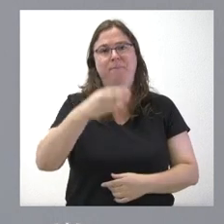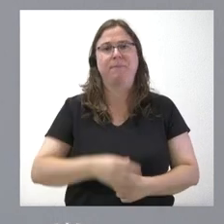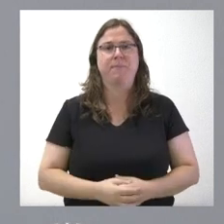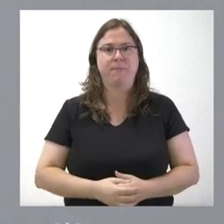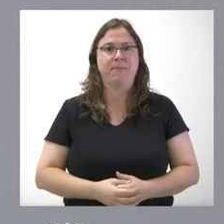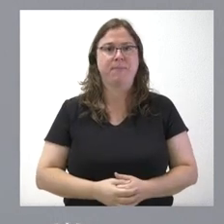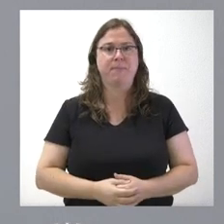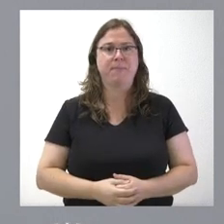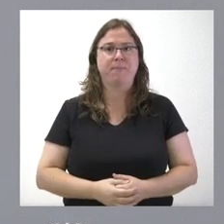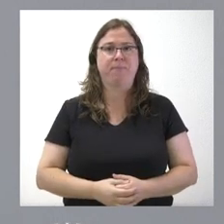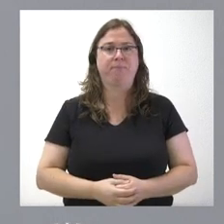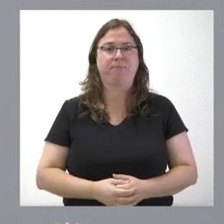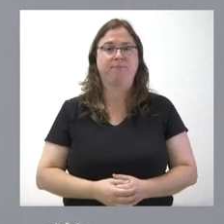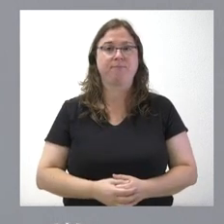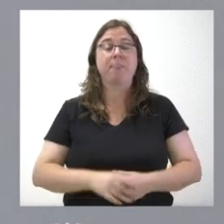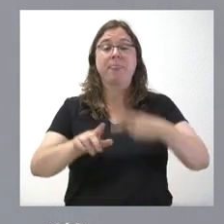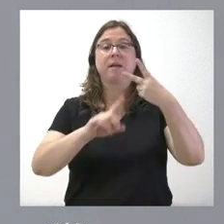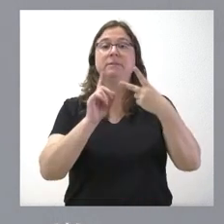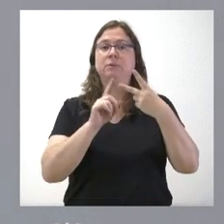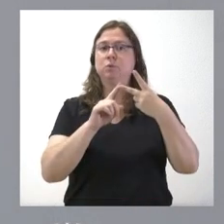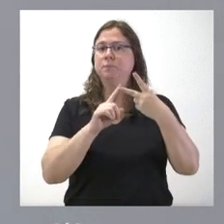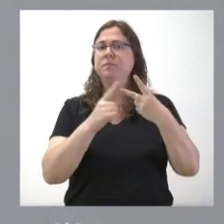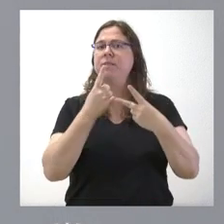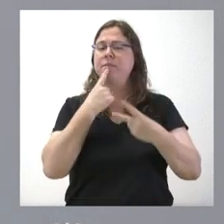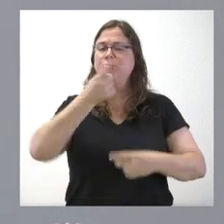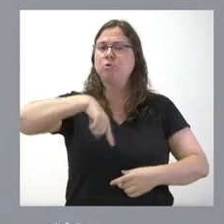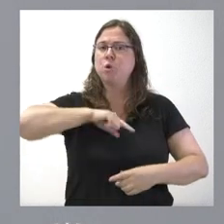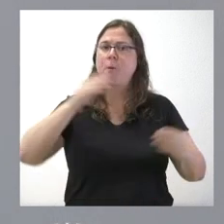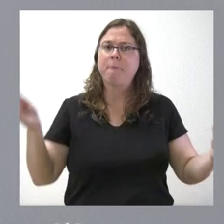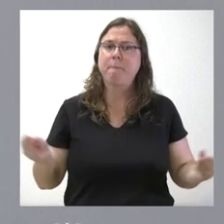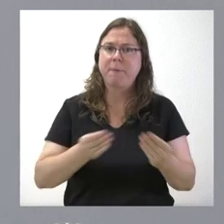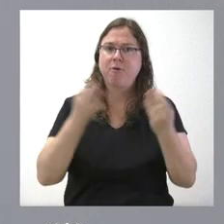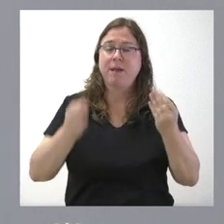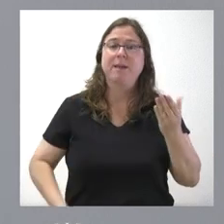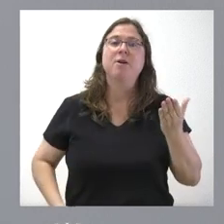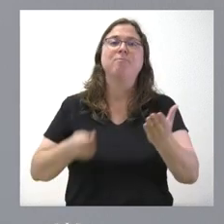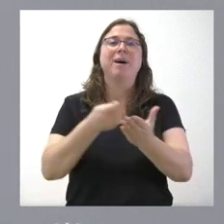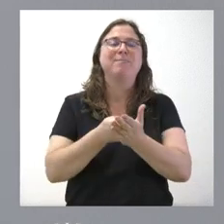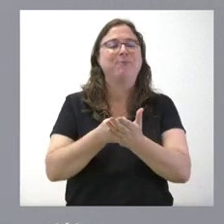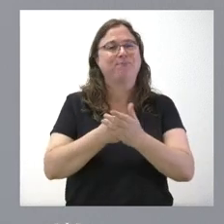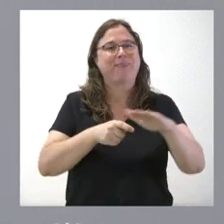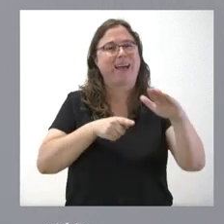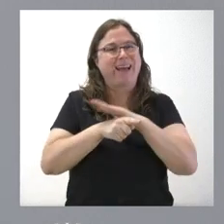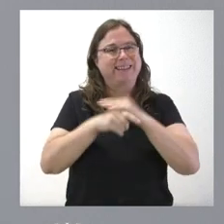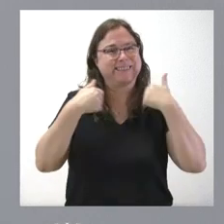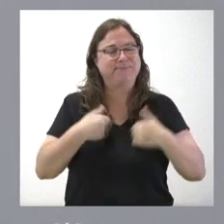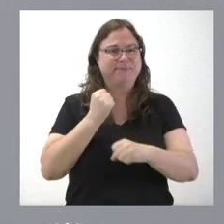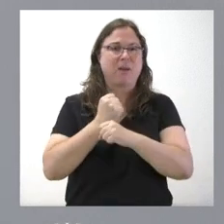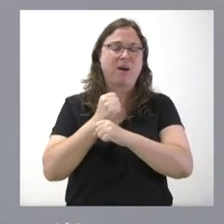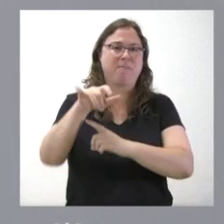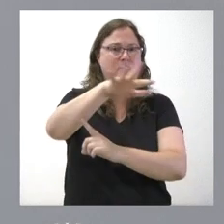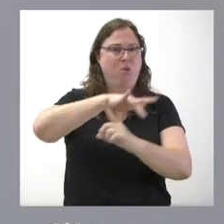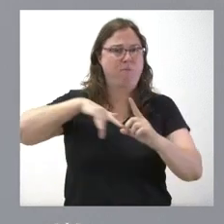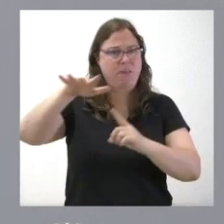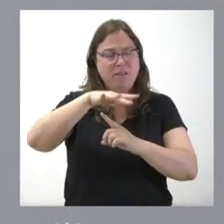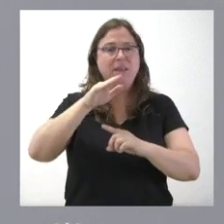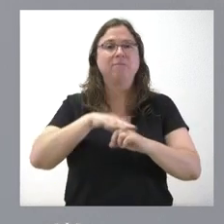bruto en un segundo lugar señalarles que mejoramos la uciones de los agentes medioambientales en cumplimiento del acuerdo alcanzado